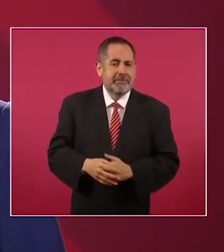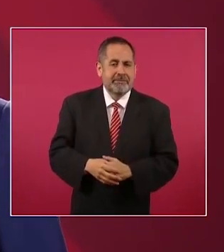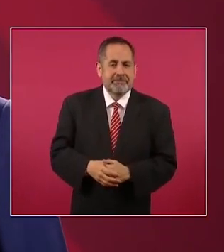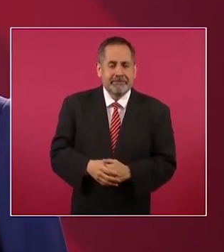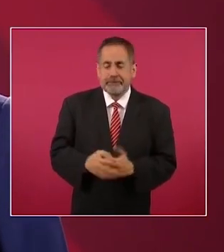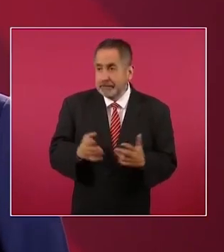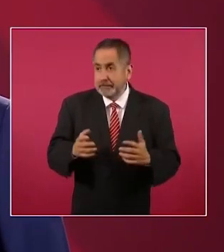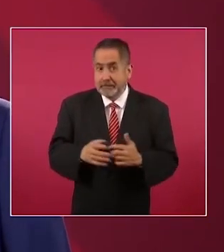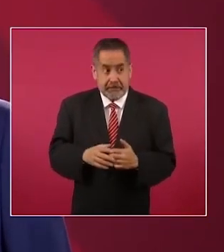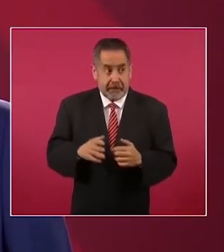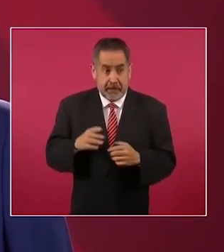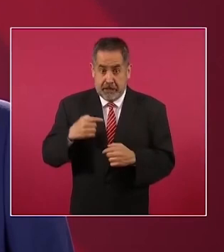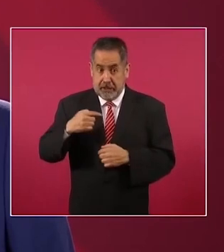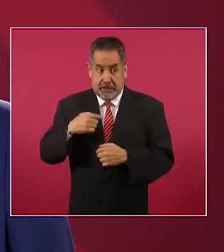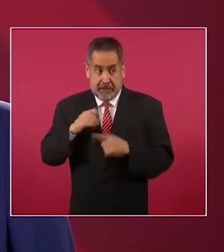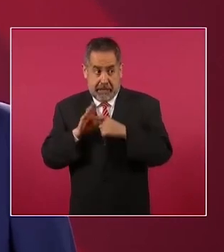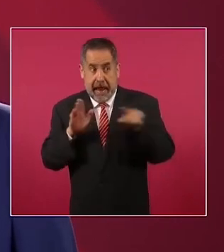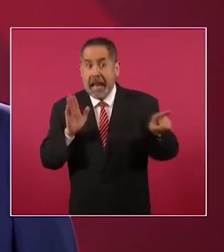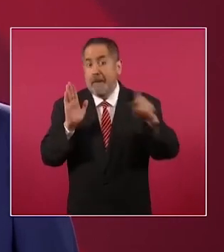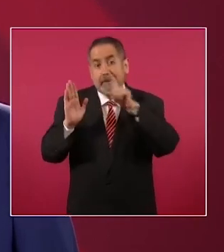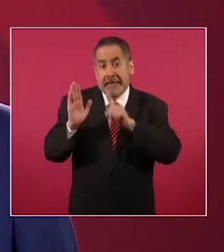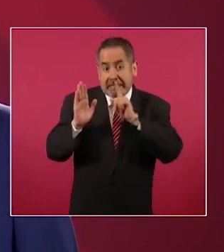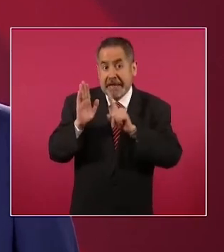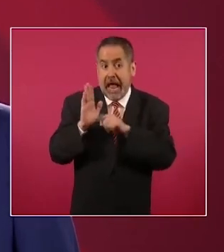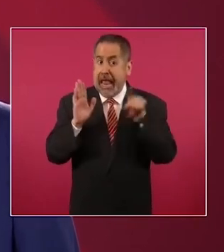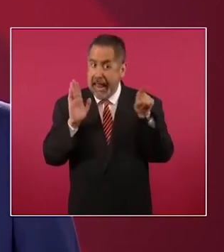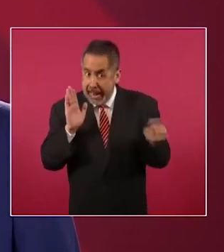Nada más que si no es cierto,